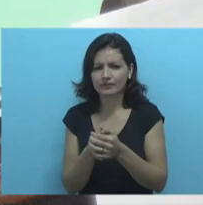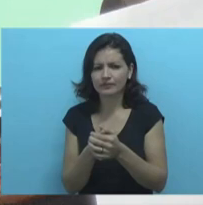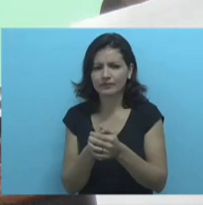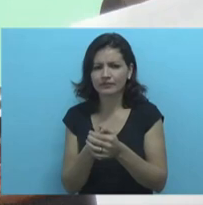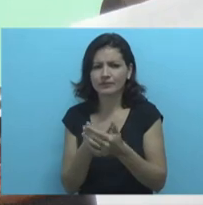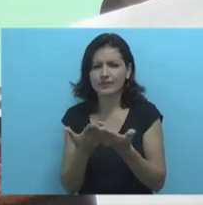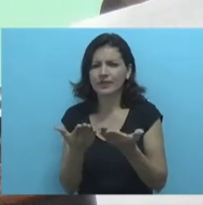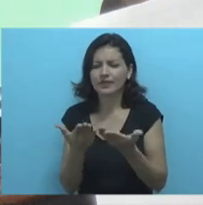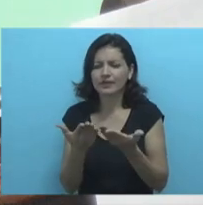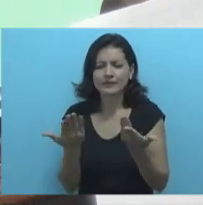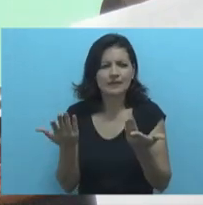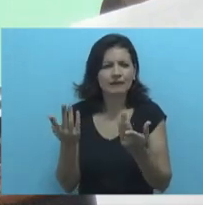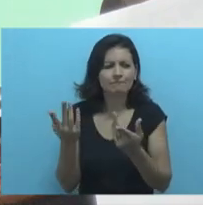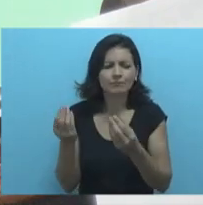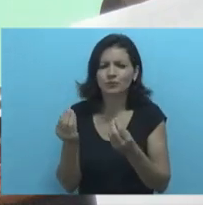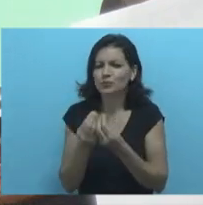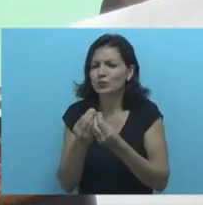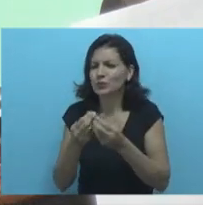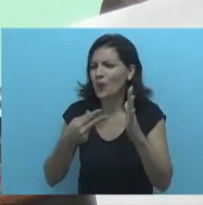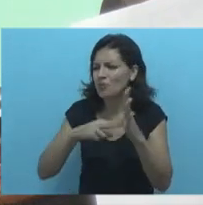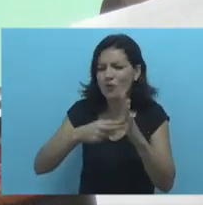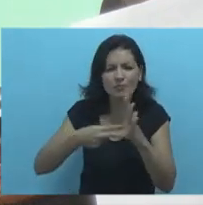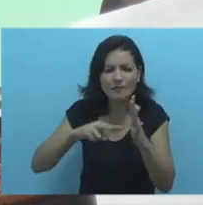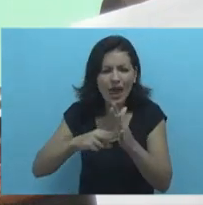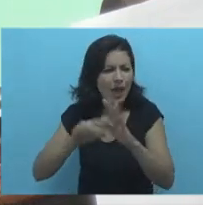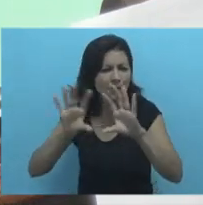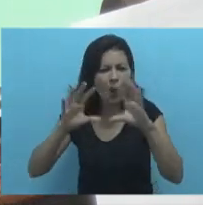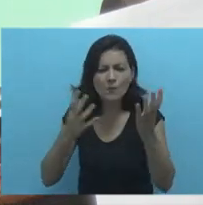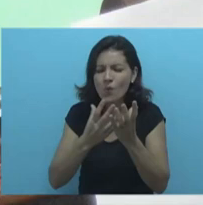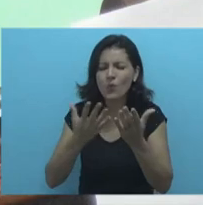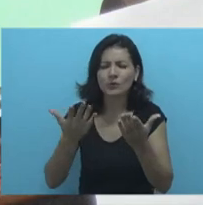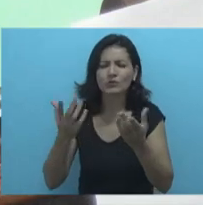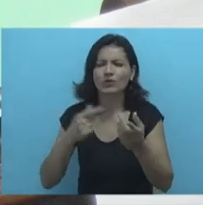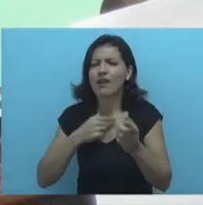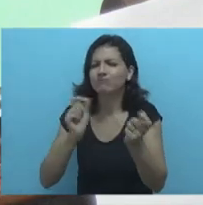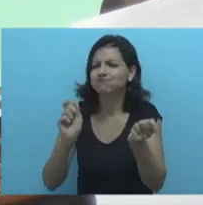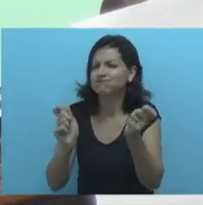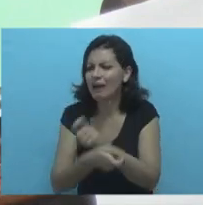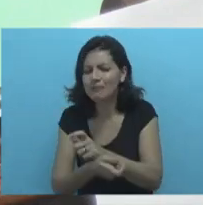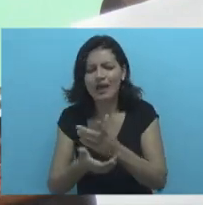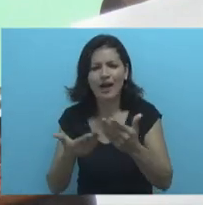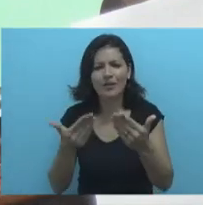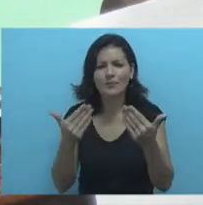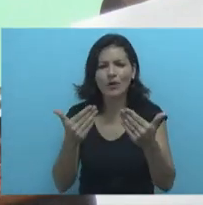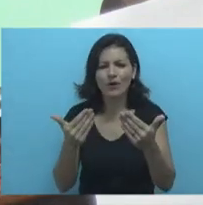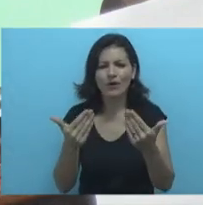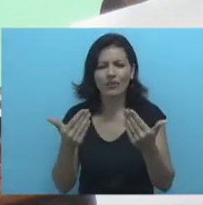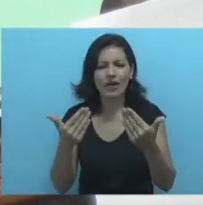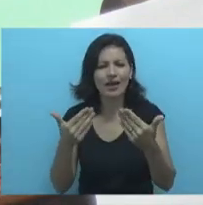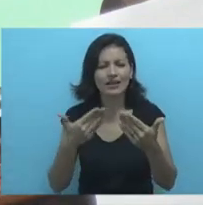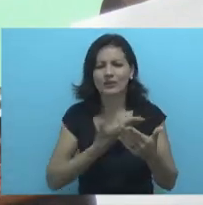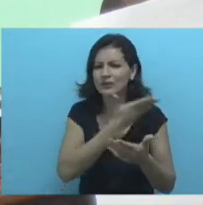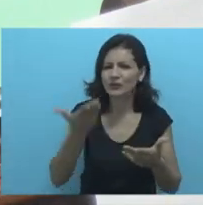movilizado por las injusticias en el mundo, se movilizó, se sumó al Partido Socialista pensando en que podíamos vivir una